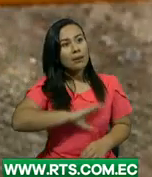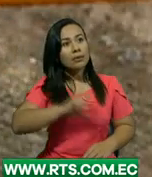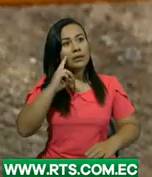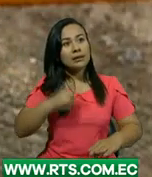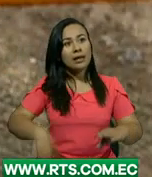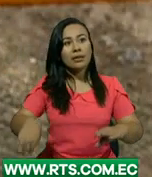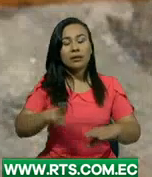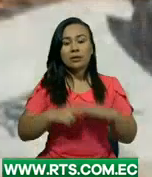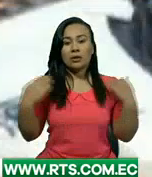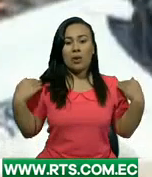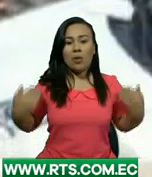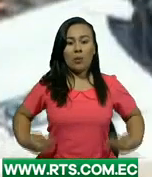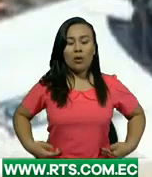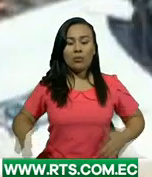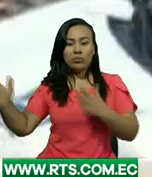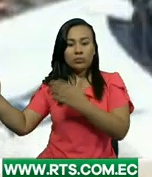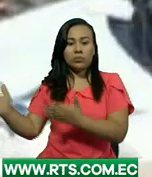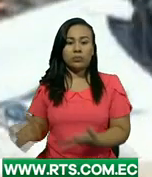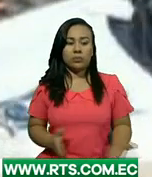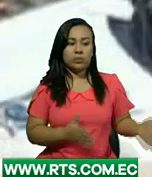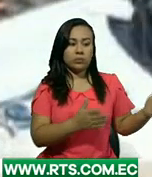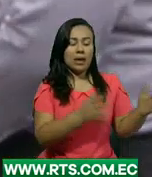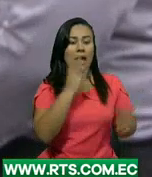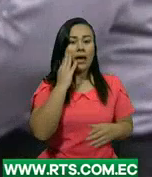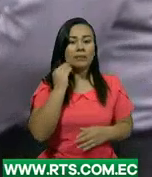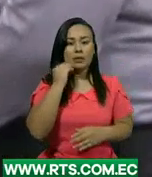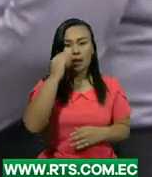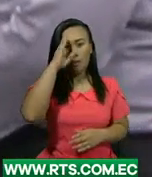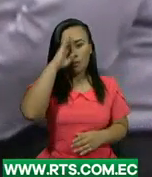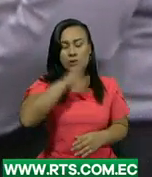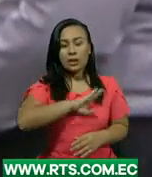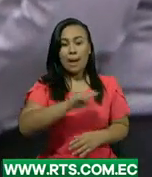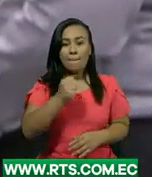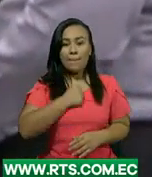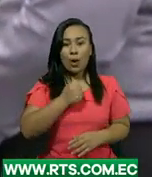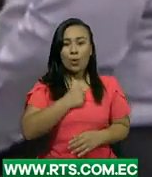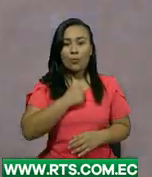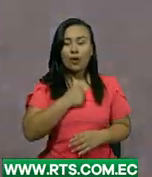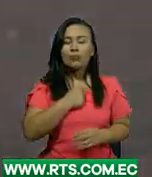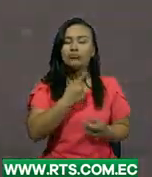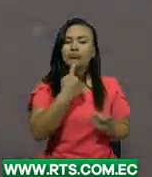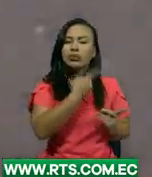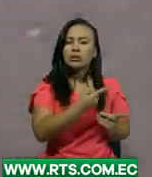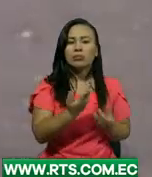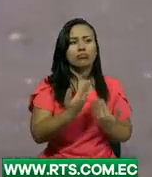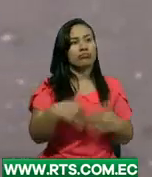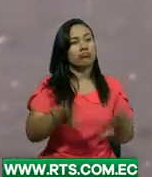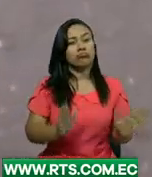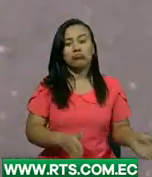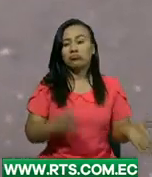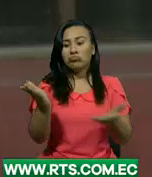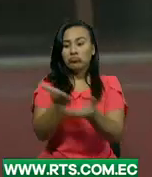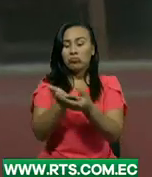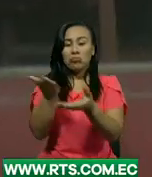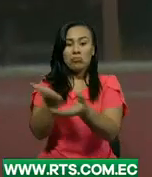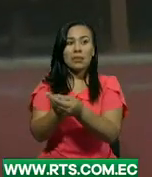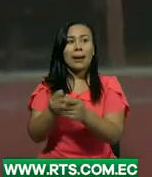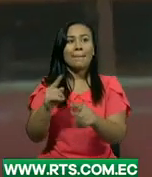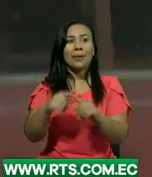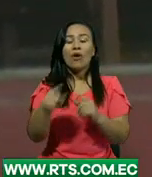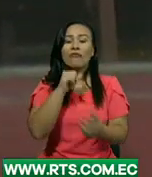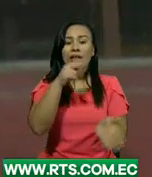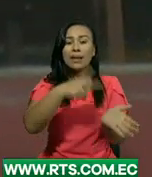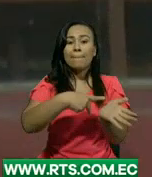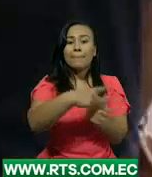El cadáver fue retirado por la Policía de Criminalística. La propietaria de la funeraria mencionó que solo cumplió con los trámites, pero que había un valor